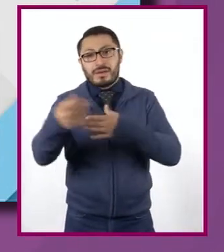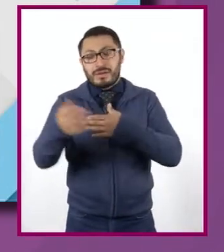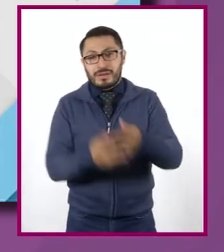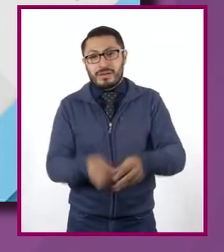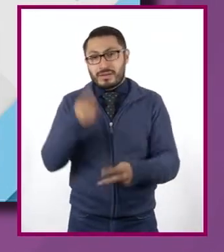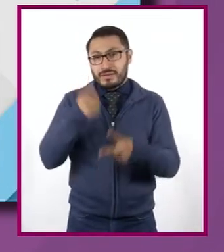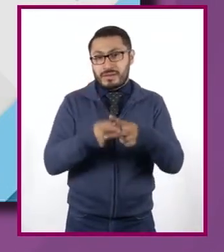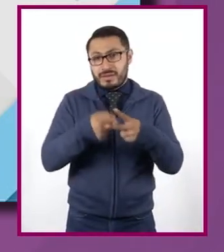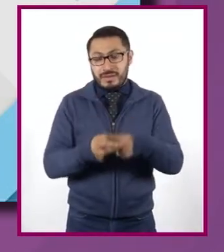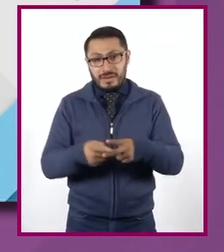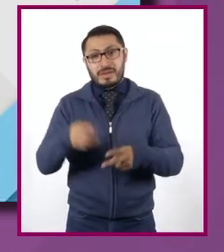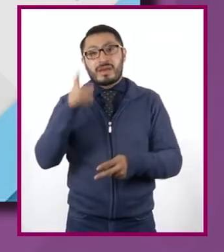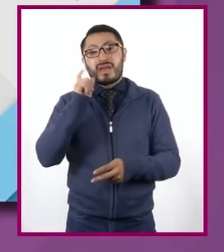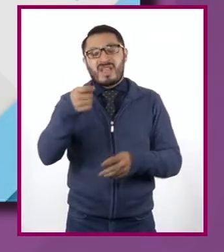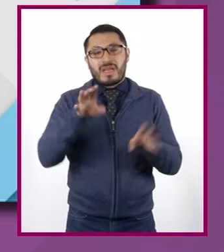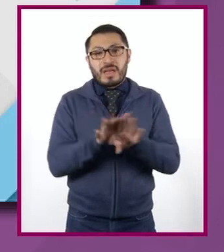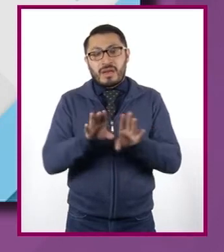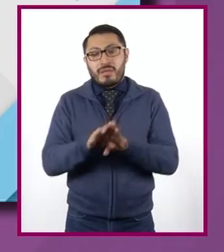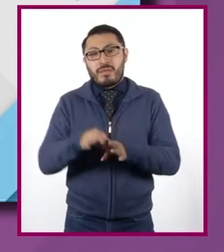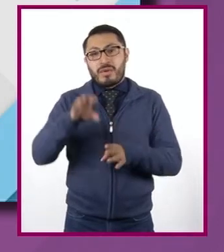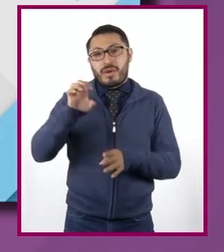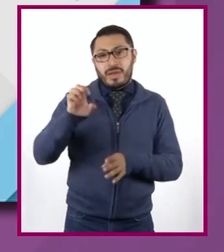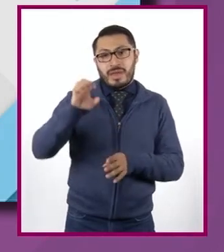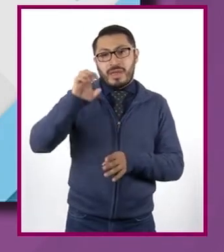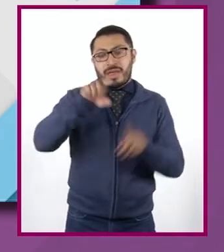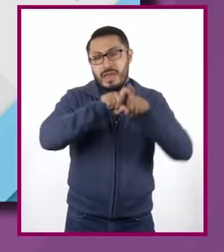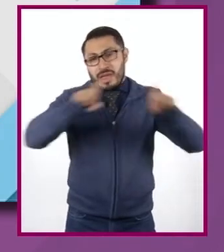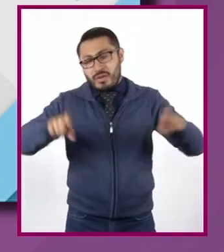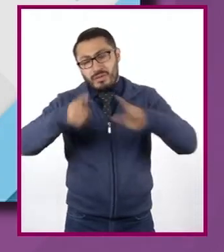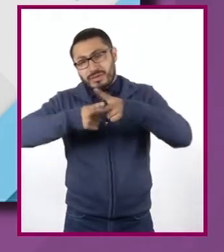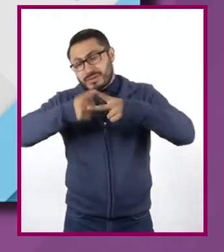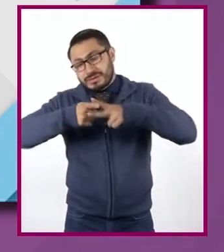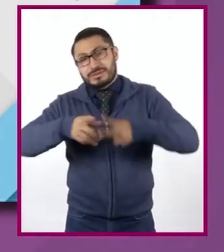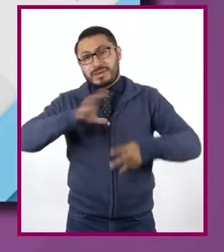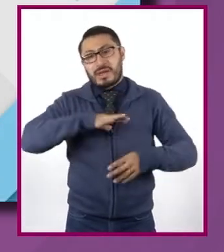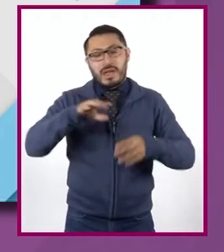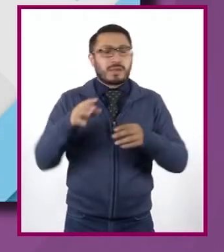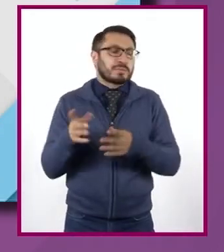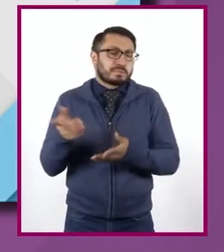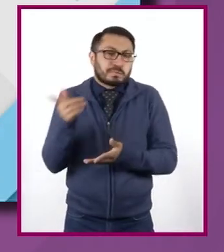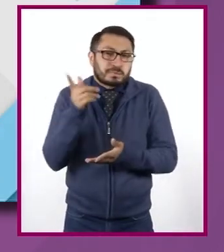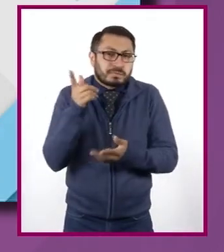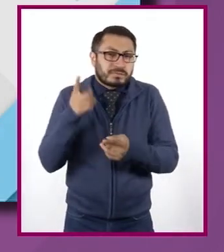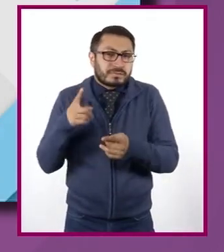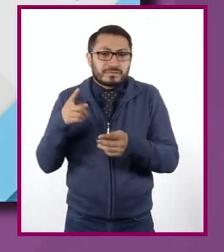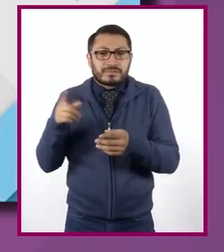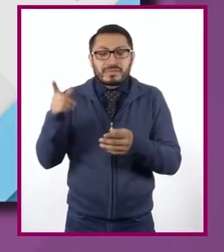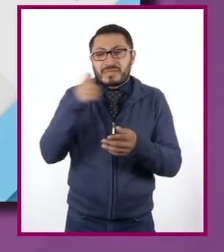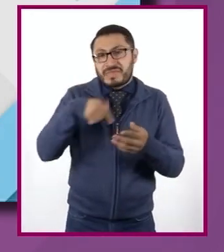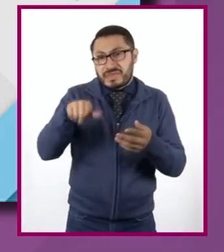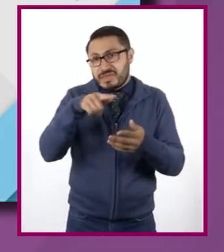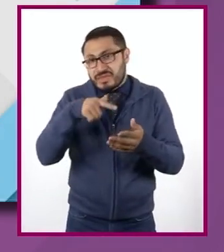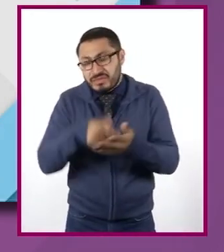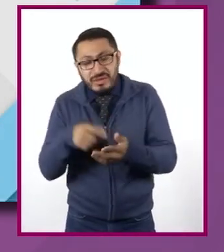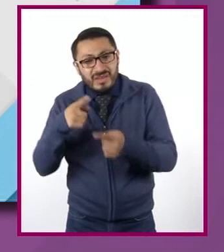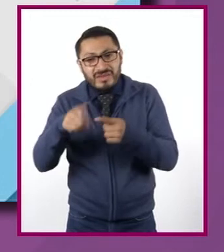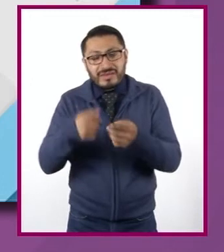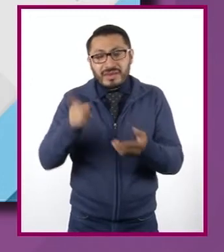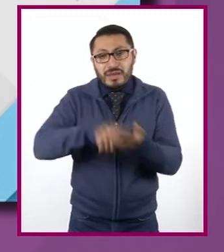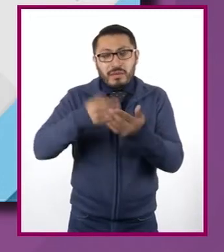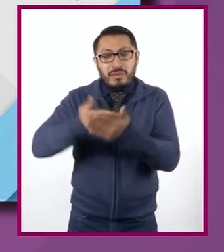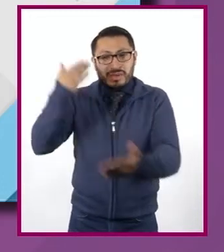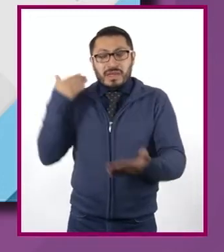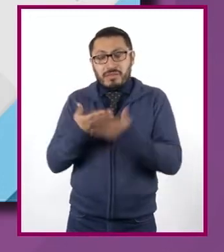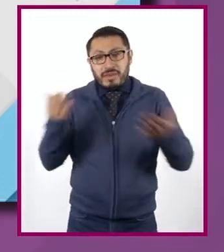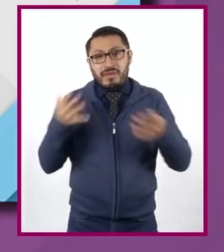que a partir de ecuaciones o algoritmos muestran escenarios del pasado, presente o futuro mediante